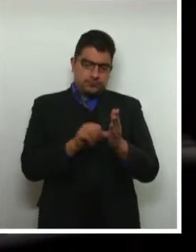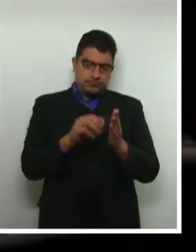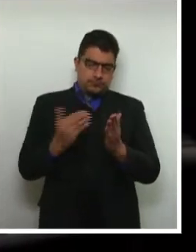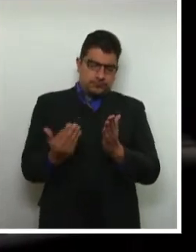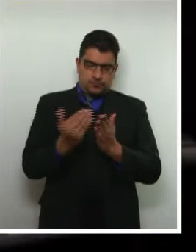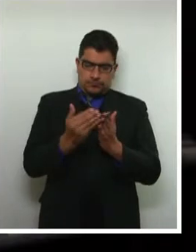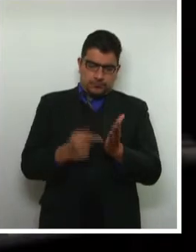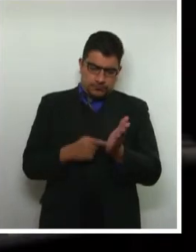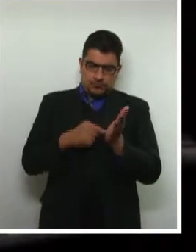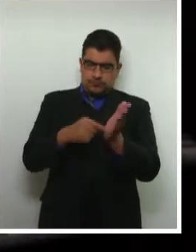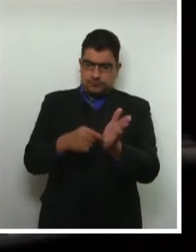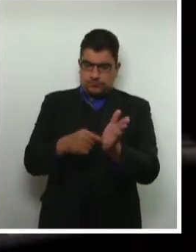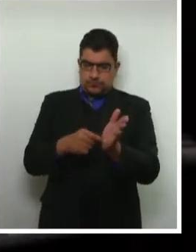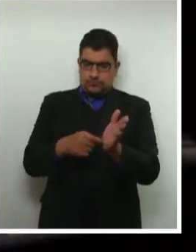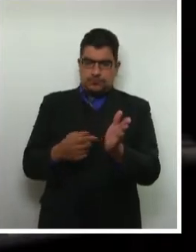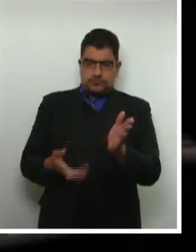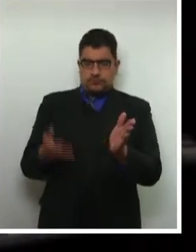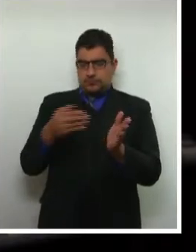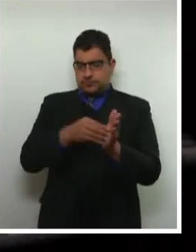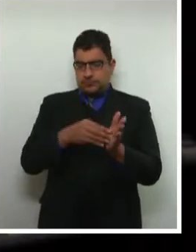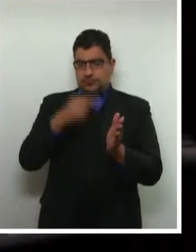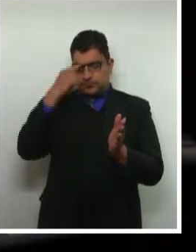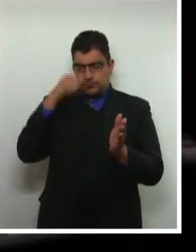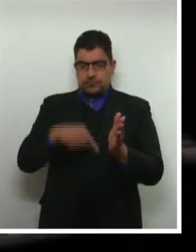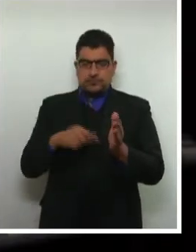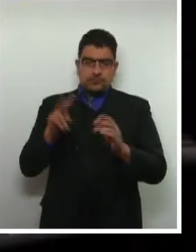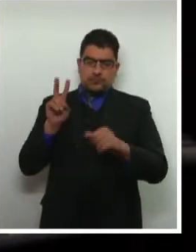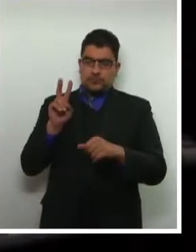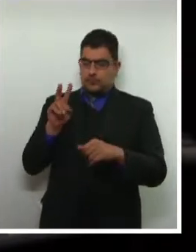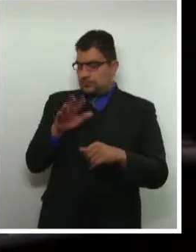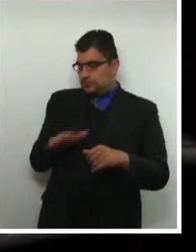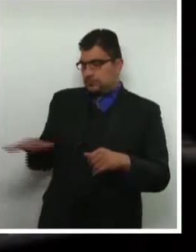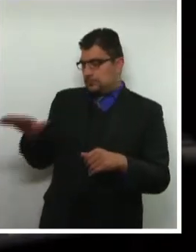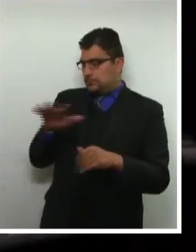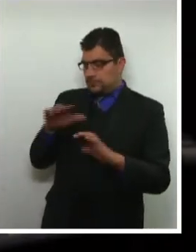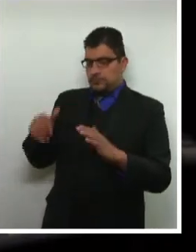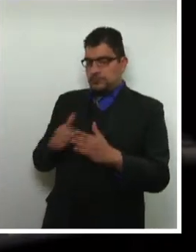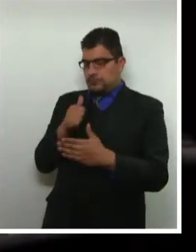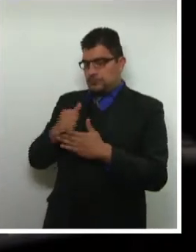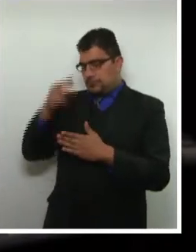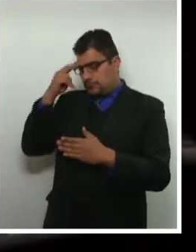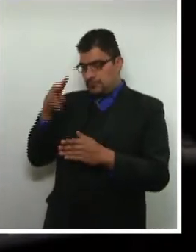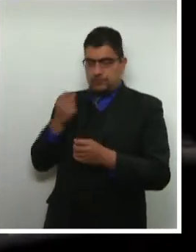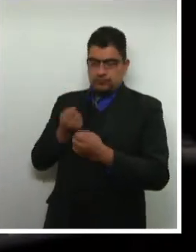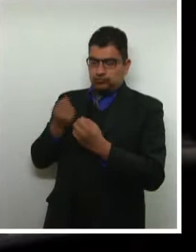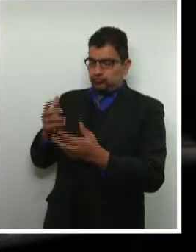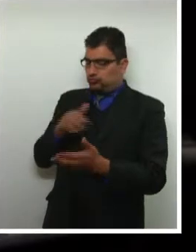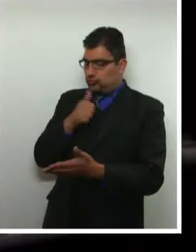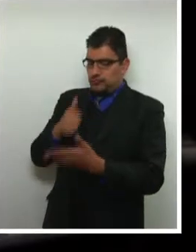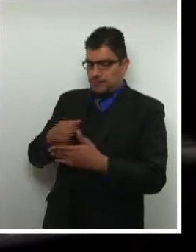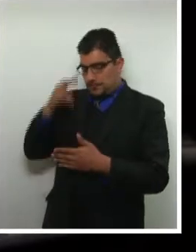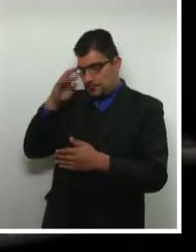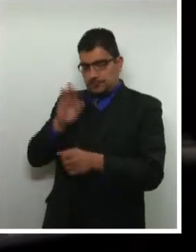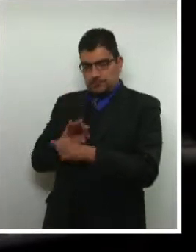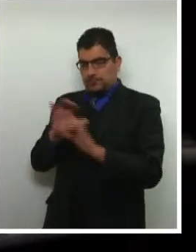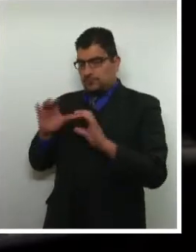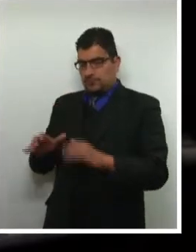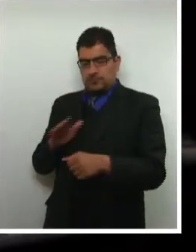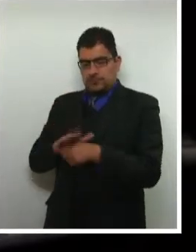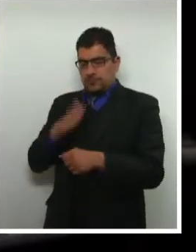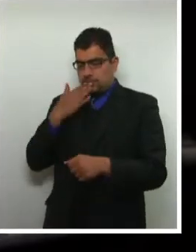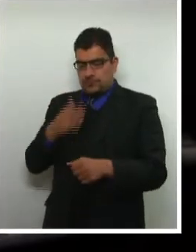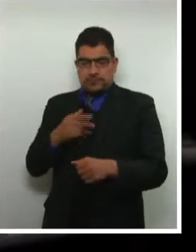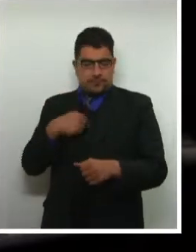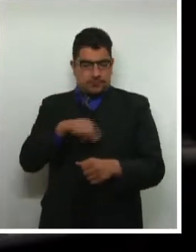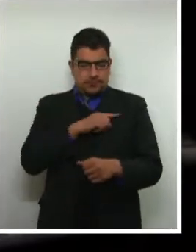aquí se ha presentado para el cuidado del patrimonio de la ciudad, pero nos